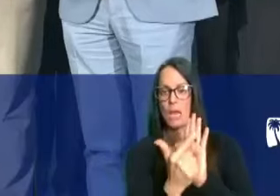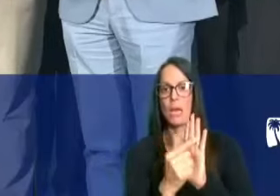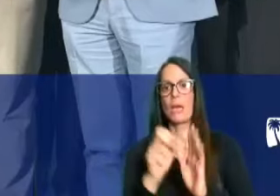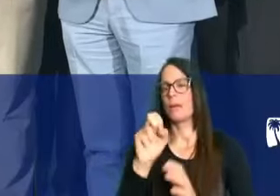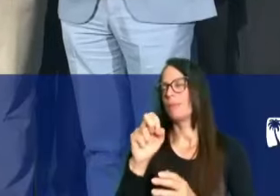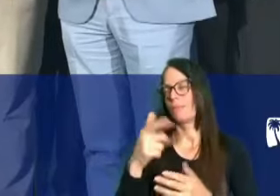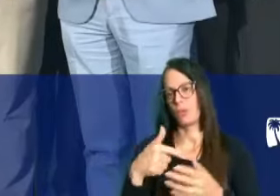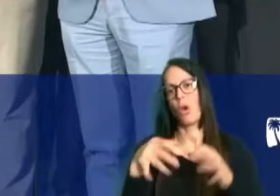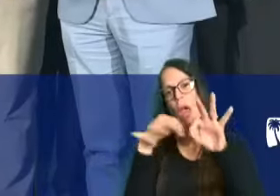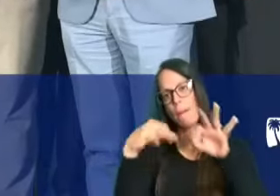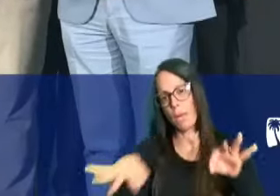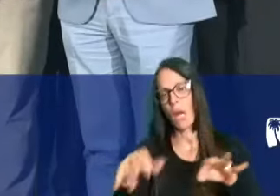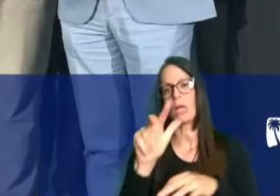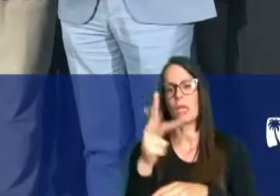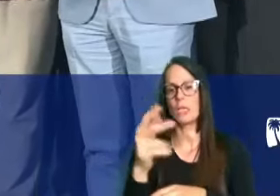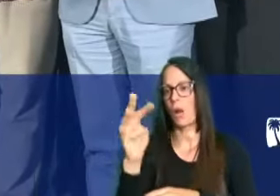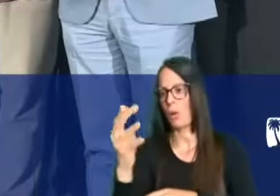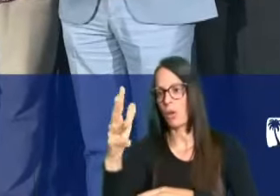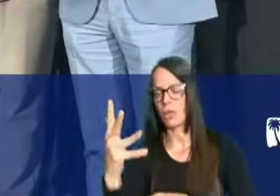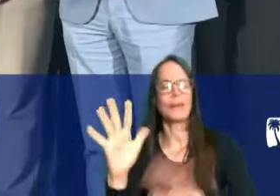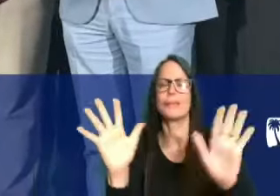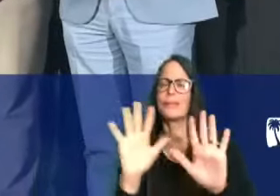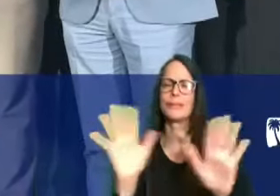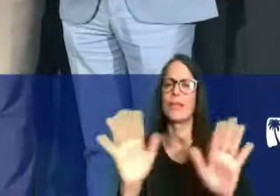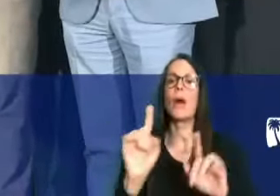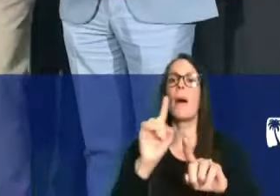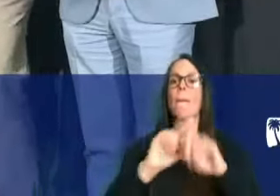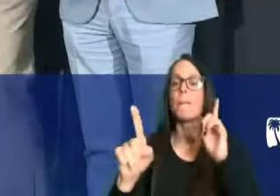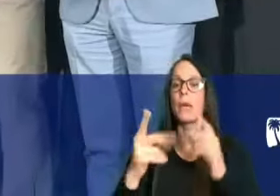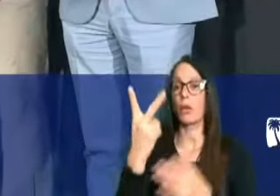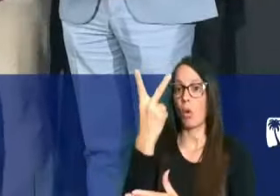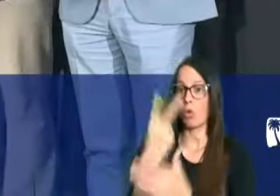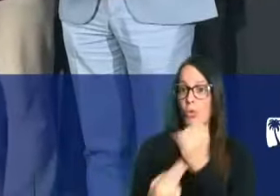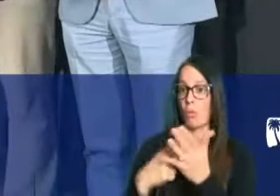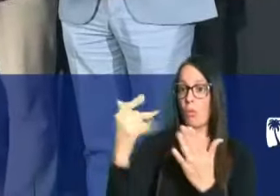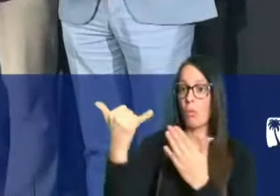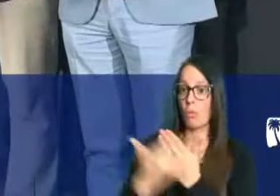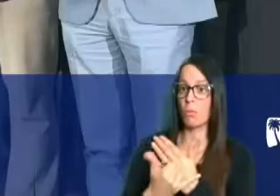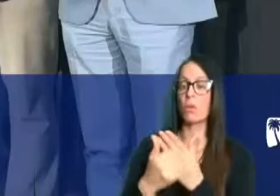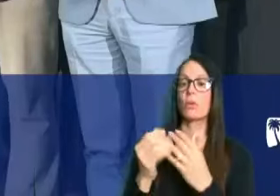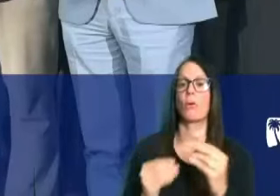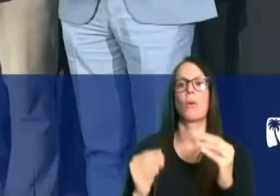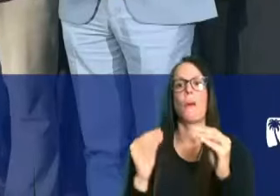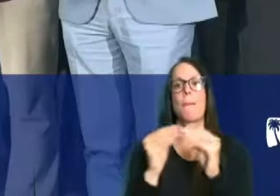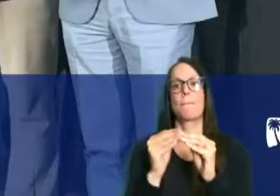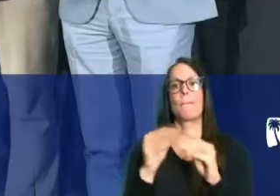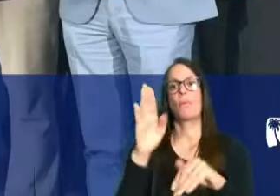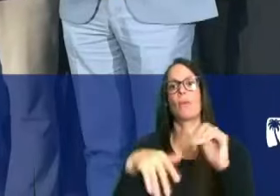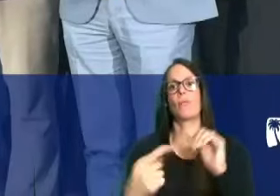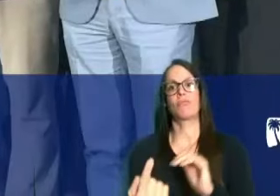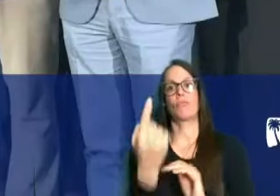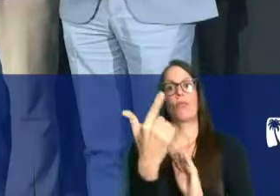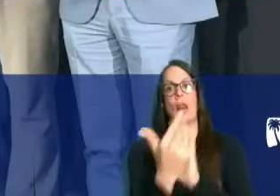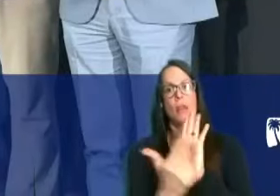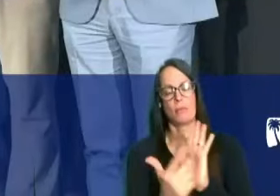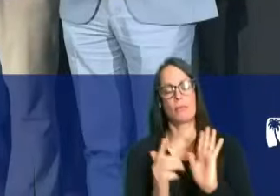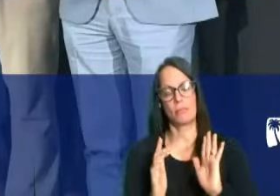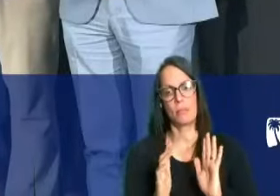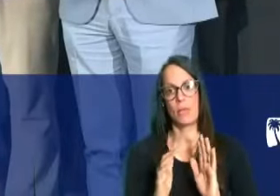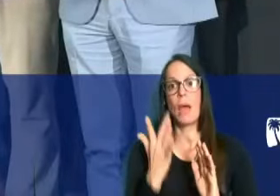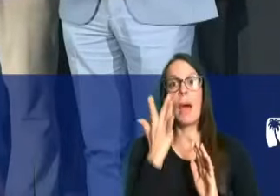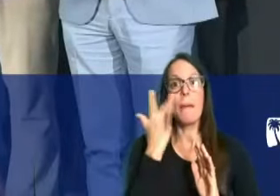cuarta la quinta porque posiblemente proyectos conlleven más de un tipo más de un proyecto de ley eh Por qué Porque la